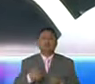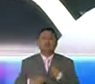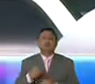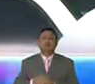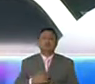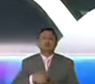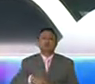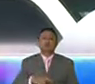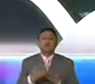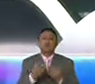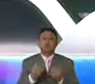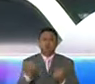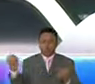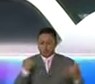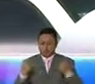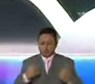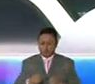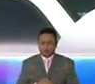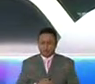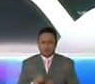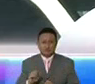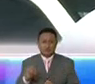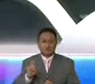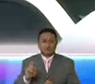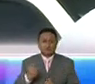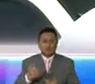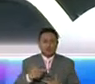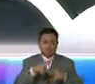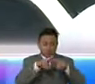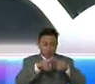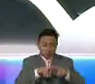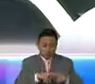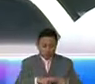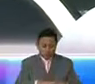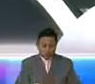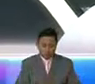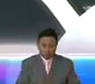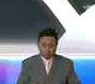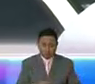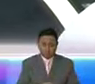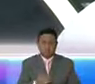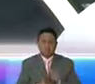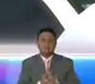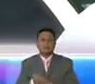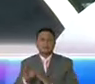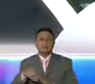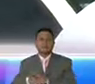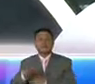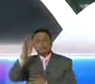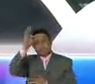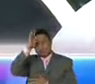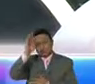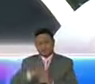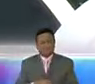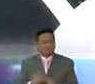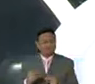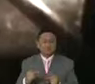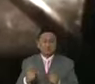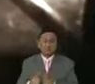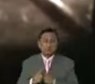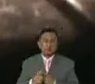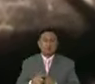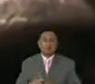presentaban politraumatismos, había que descartar cualquier lesión en tejidos blandos, por lo que fueron trasladados a un hospital de manera